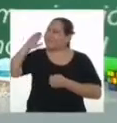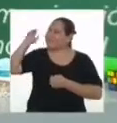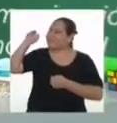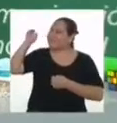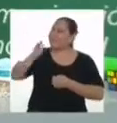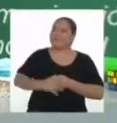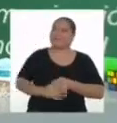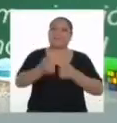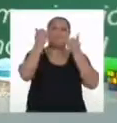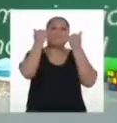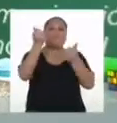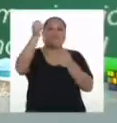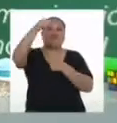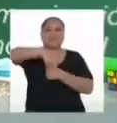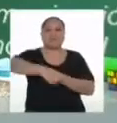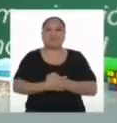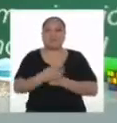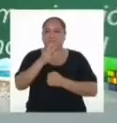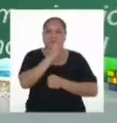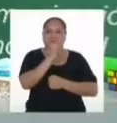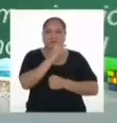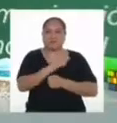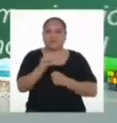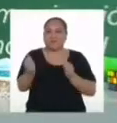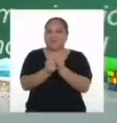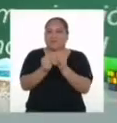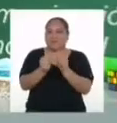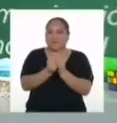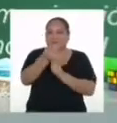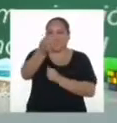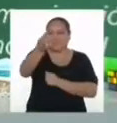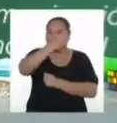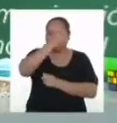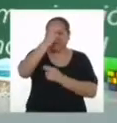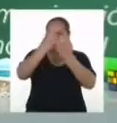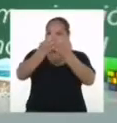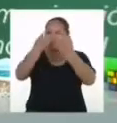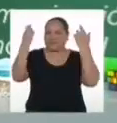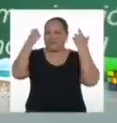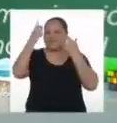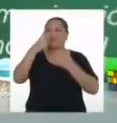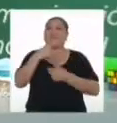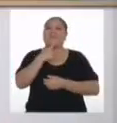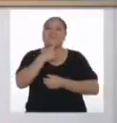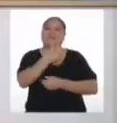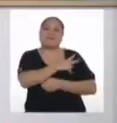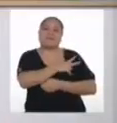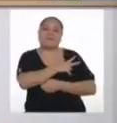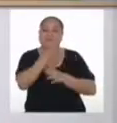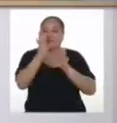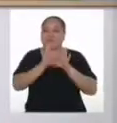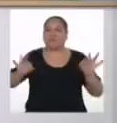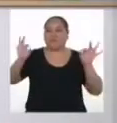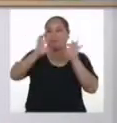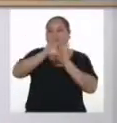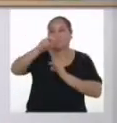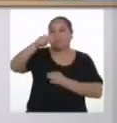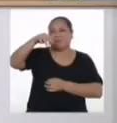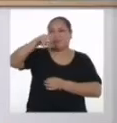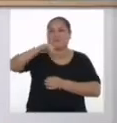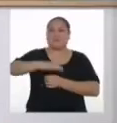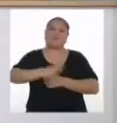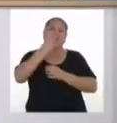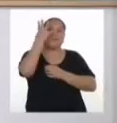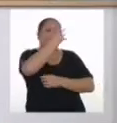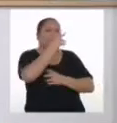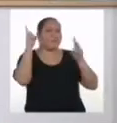Hola, profesora, todo bien por aquí. Con Rebot y con la promo de tercero, estábamos hablando sobre la importancia de las cuencas. ¡Qué hermoso